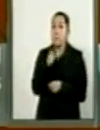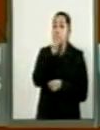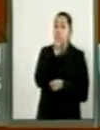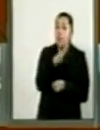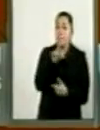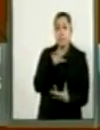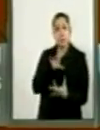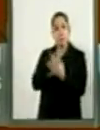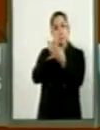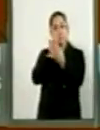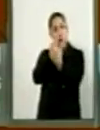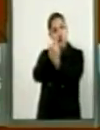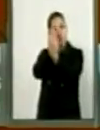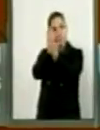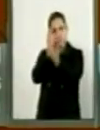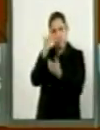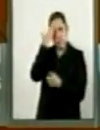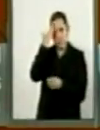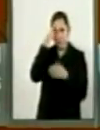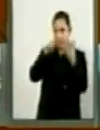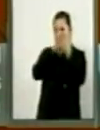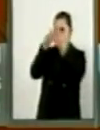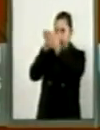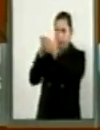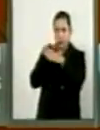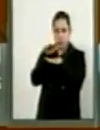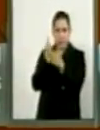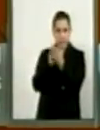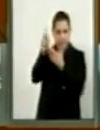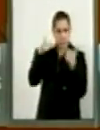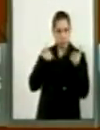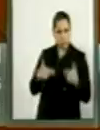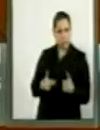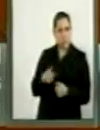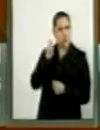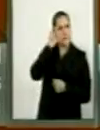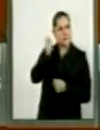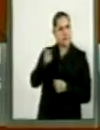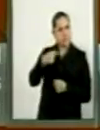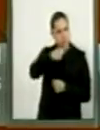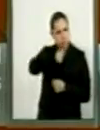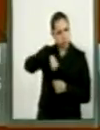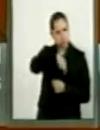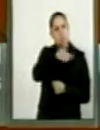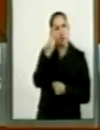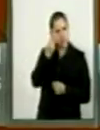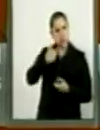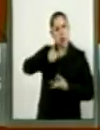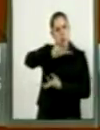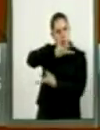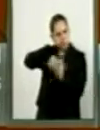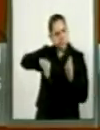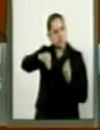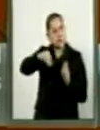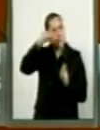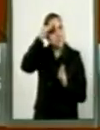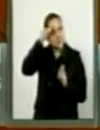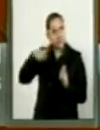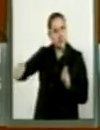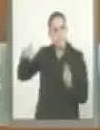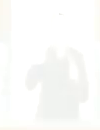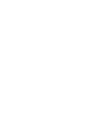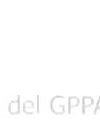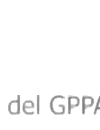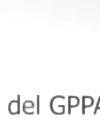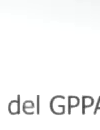es sensibilizarnos y ponernos en la posición del otro, ponernos en el lugar de quienes más nos necesitan. Es cuanto.